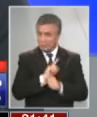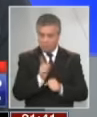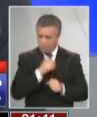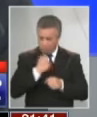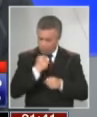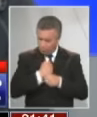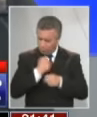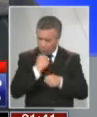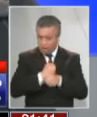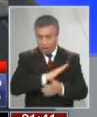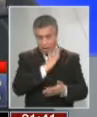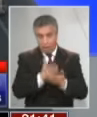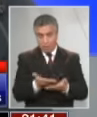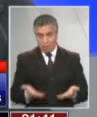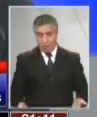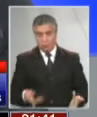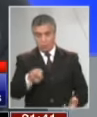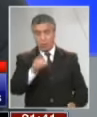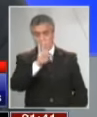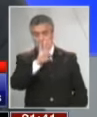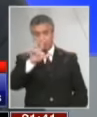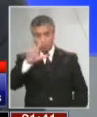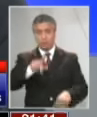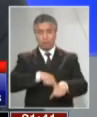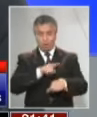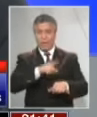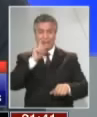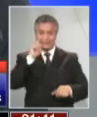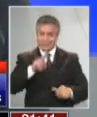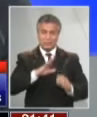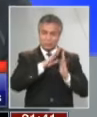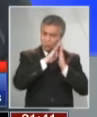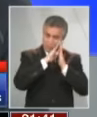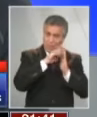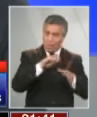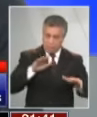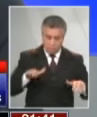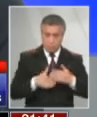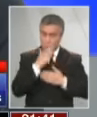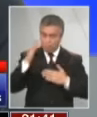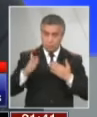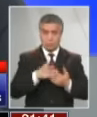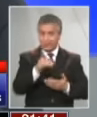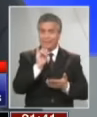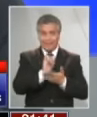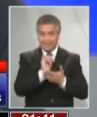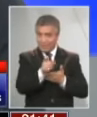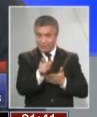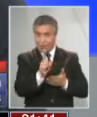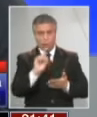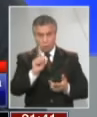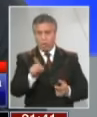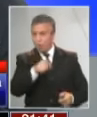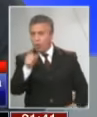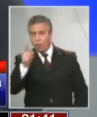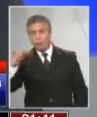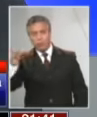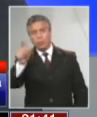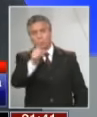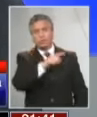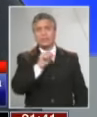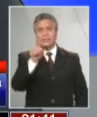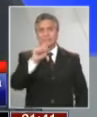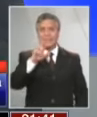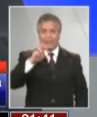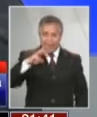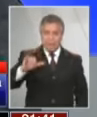Y en algunos casos pasó 48 horas sin dormir, me consta. Y yo creo que eso se destaque, no solo el intendente, hay que destacar a todos los seremis que han estado ahí, el